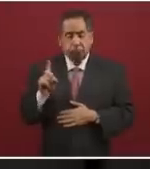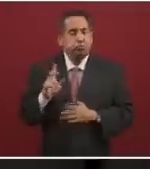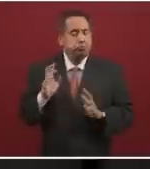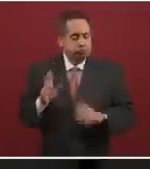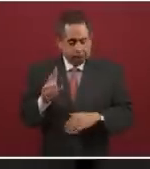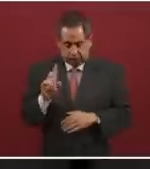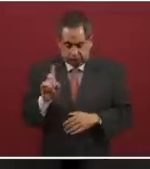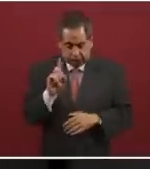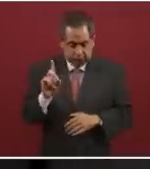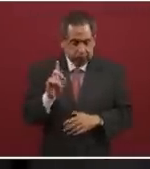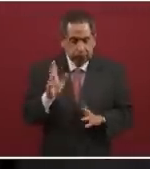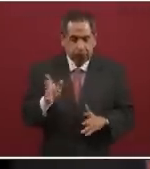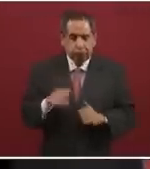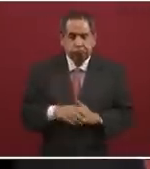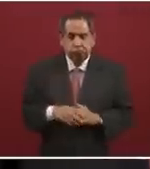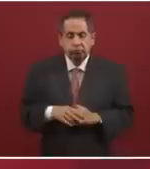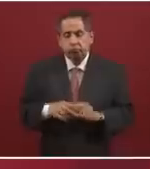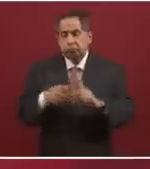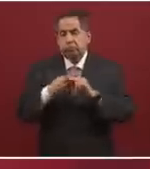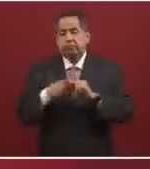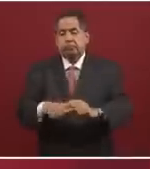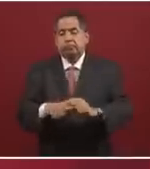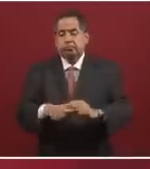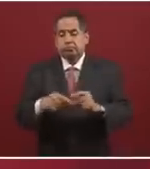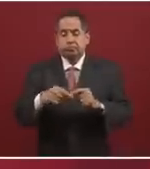formalmente inicia